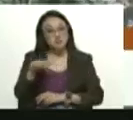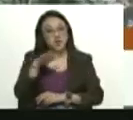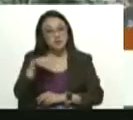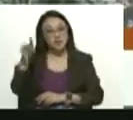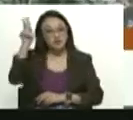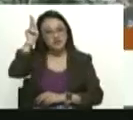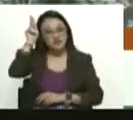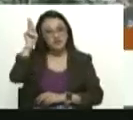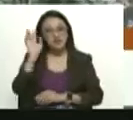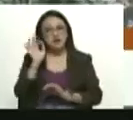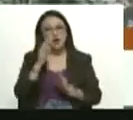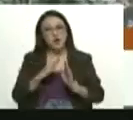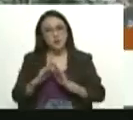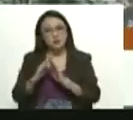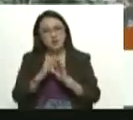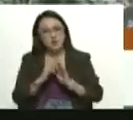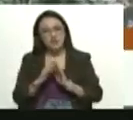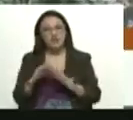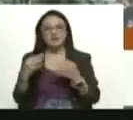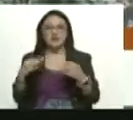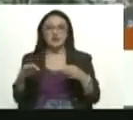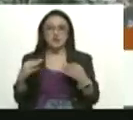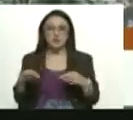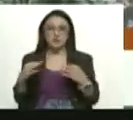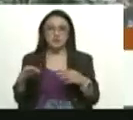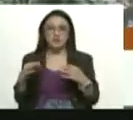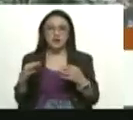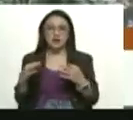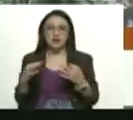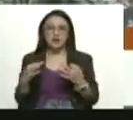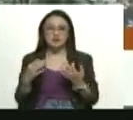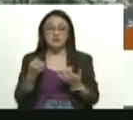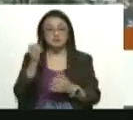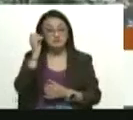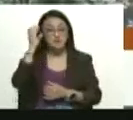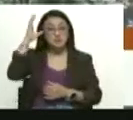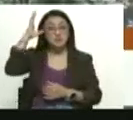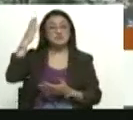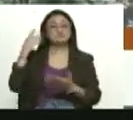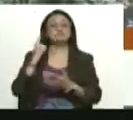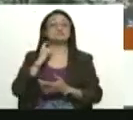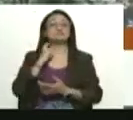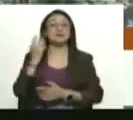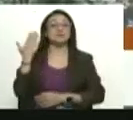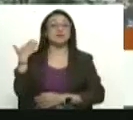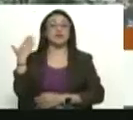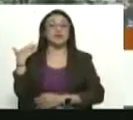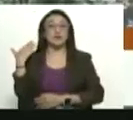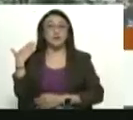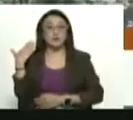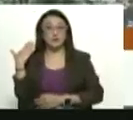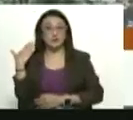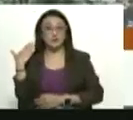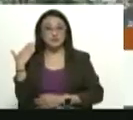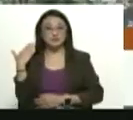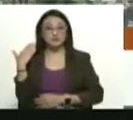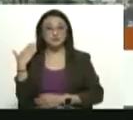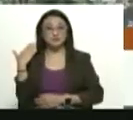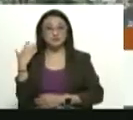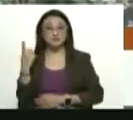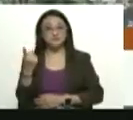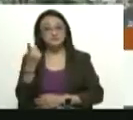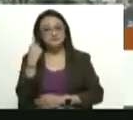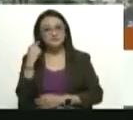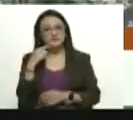indígenas y comunidades tradicionales y sus conocimientos ancestrales. La declaración de Belén que adoptamos